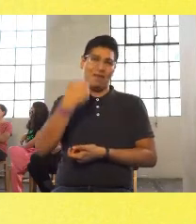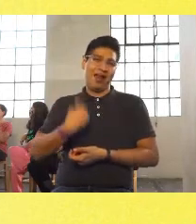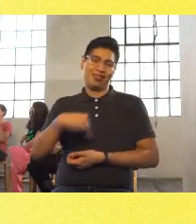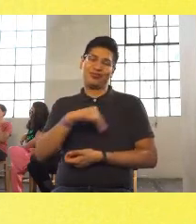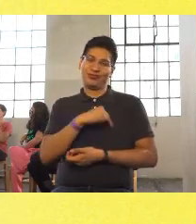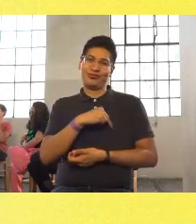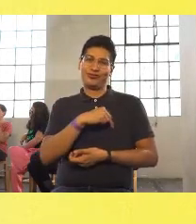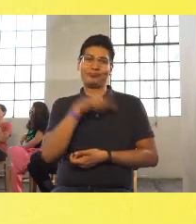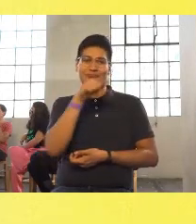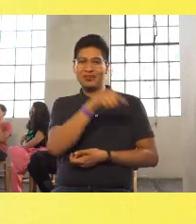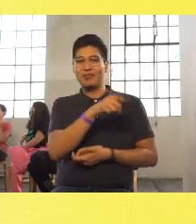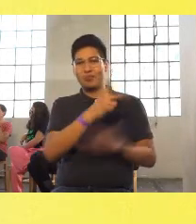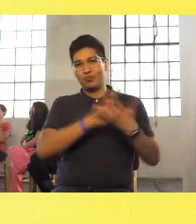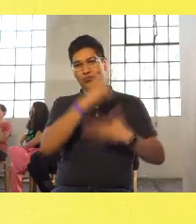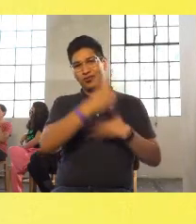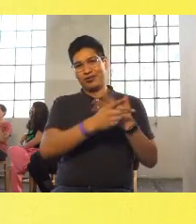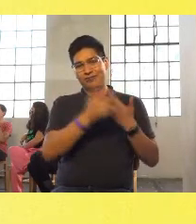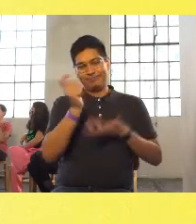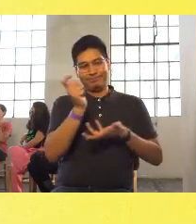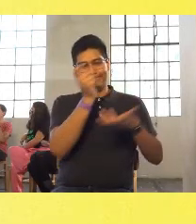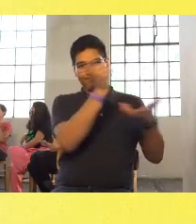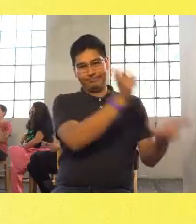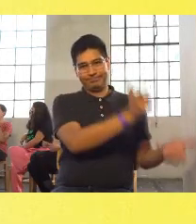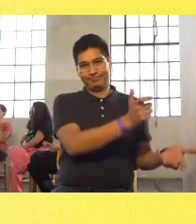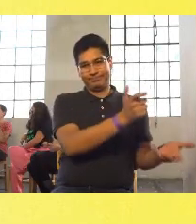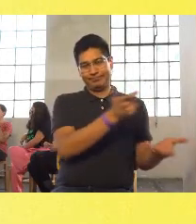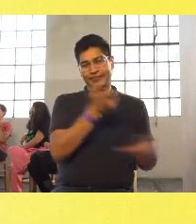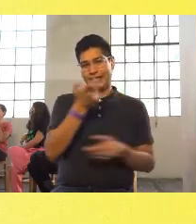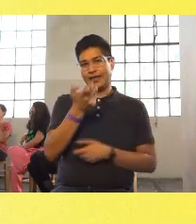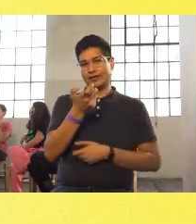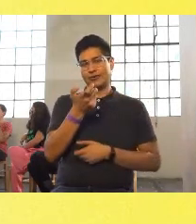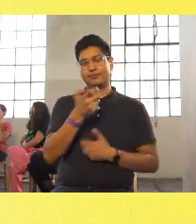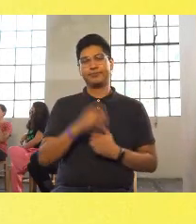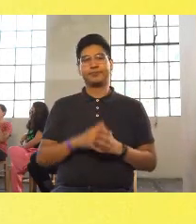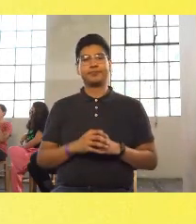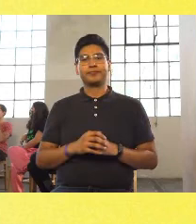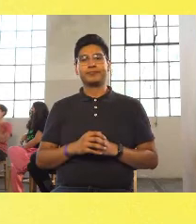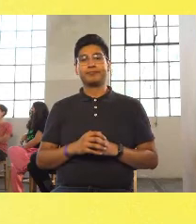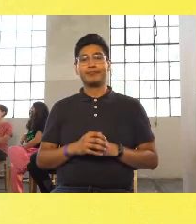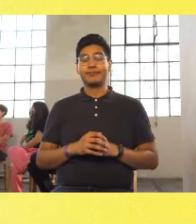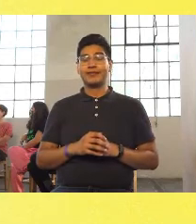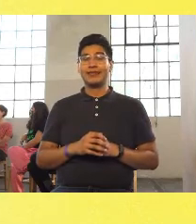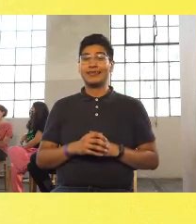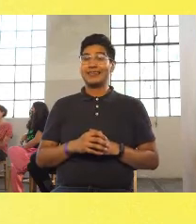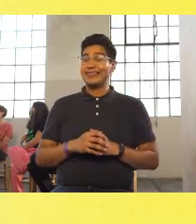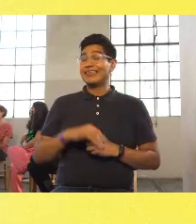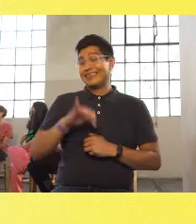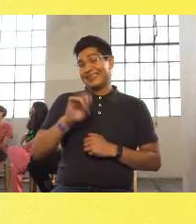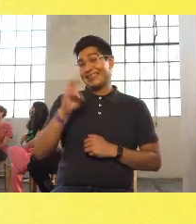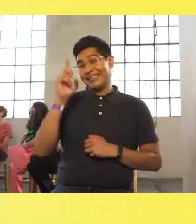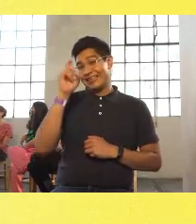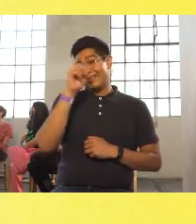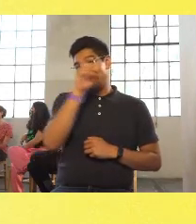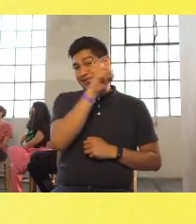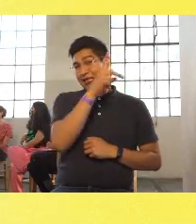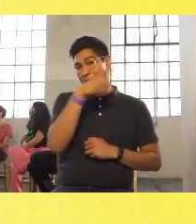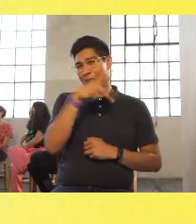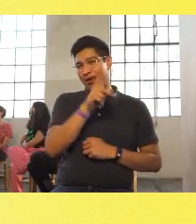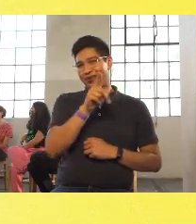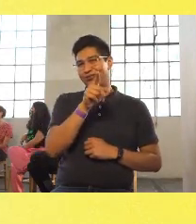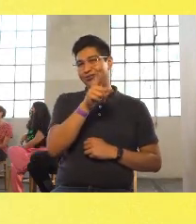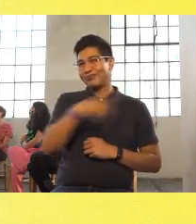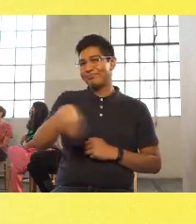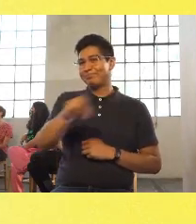de colocar en otros lados, entonces, bueno, por lo menos úsalo hacia esa dirección. Y es fuertísimo, pero una vez que lo ves como de ese modo,